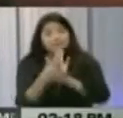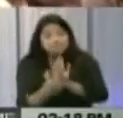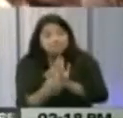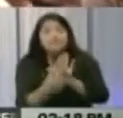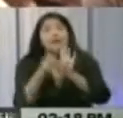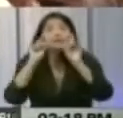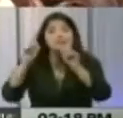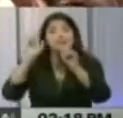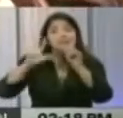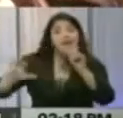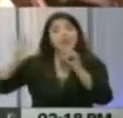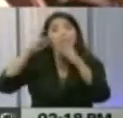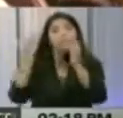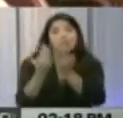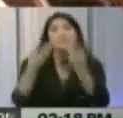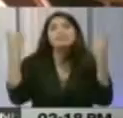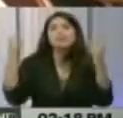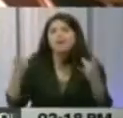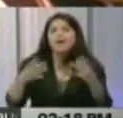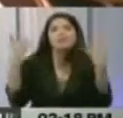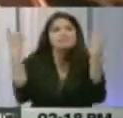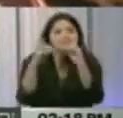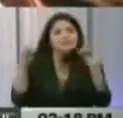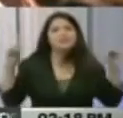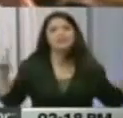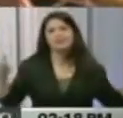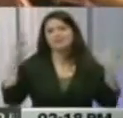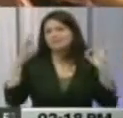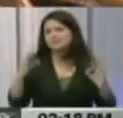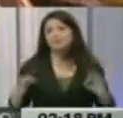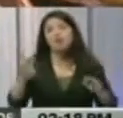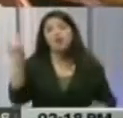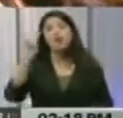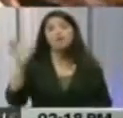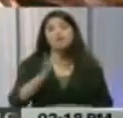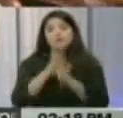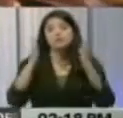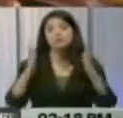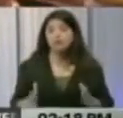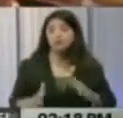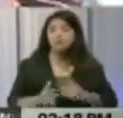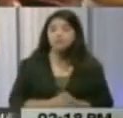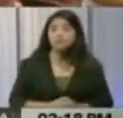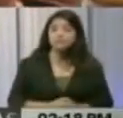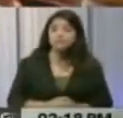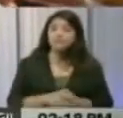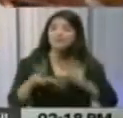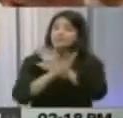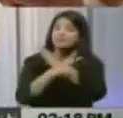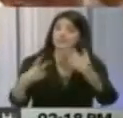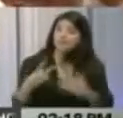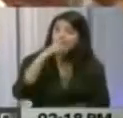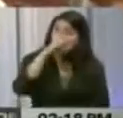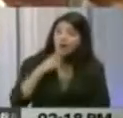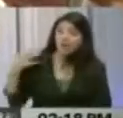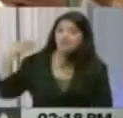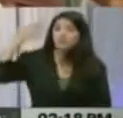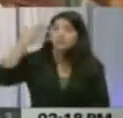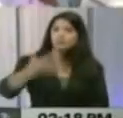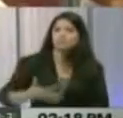lecciones al mundo de democracia verdadera, de democracia fuerte. Los venezolanos hemos vivido en 17 años de